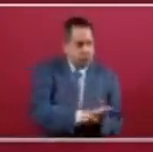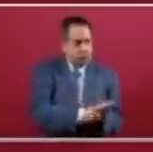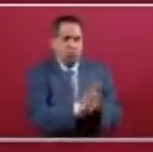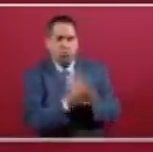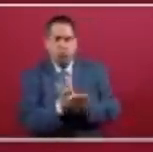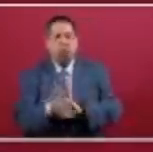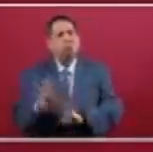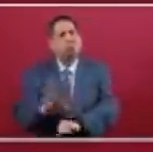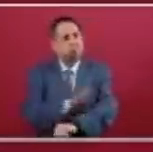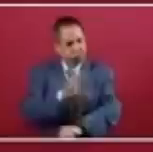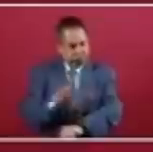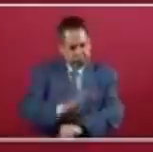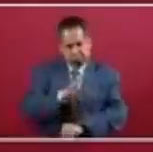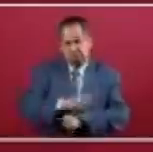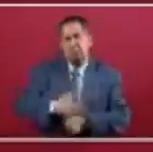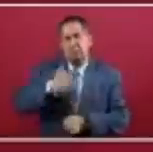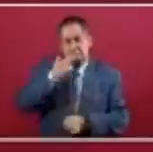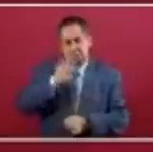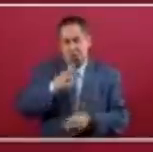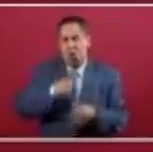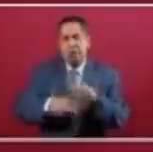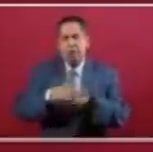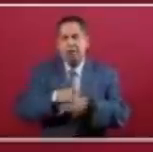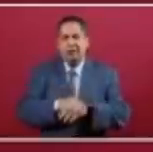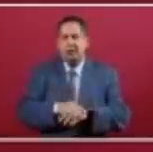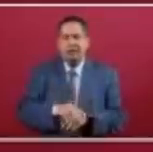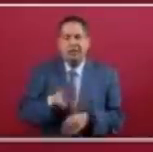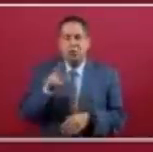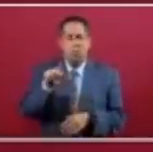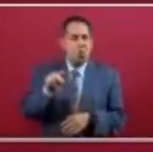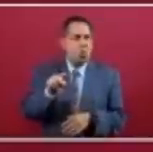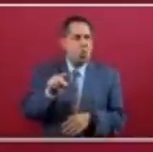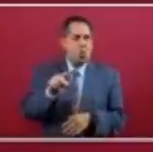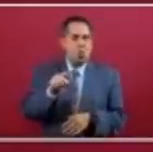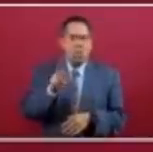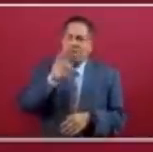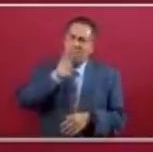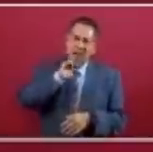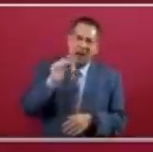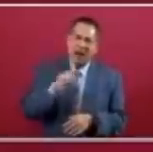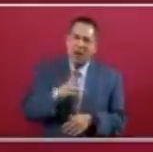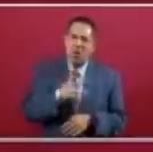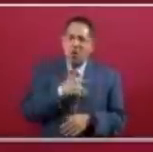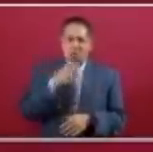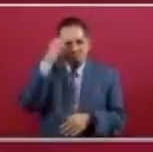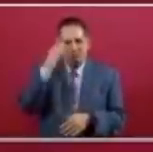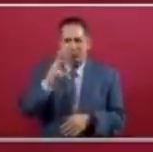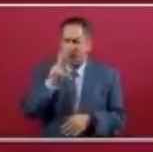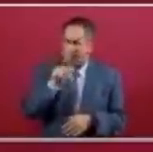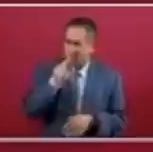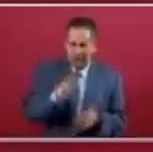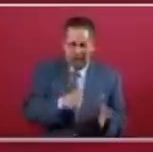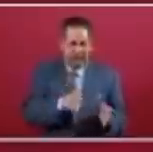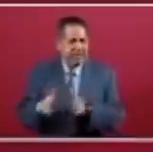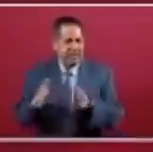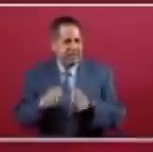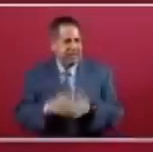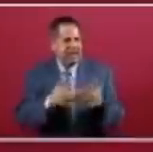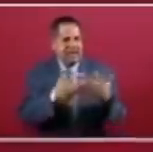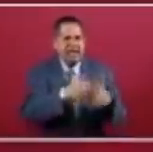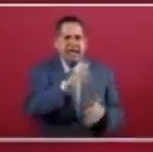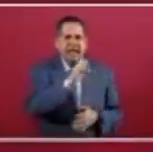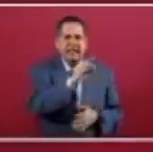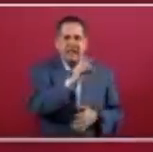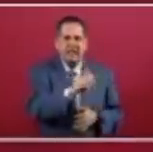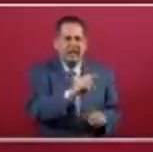Dejar ya este plan perverso de ir destruyendo la